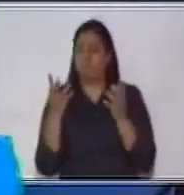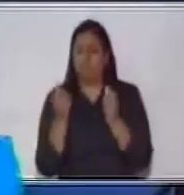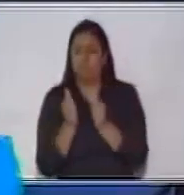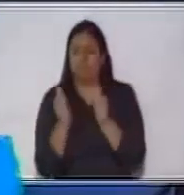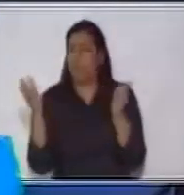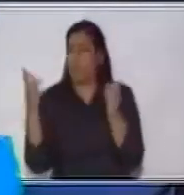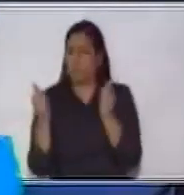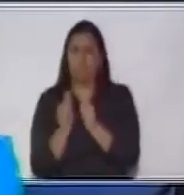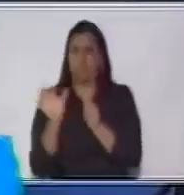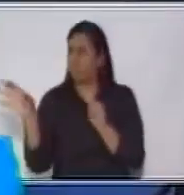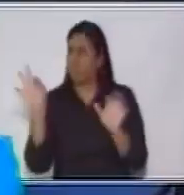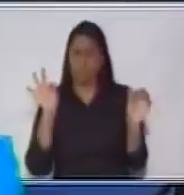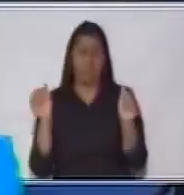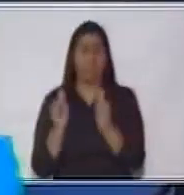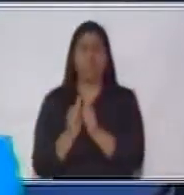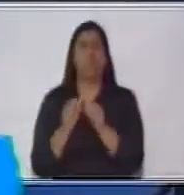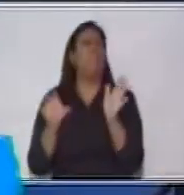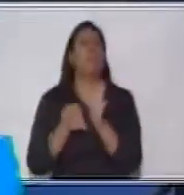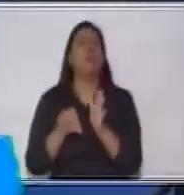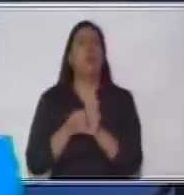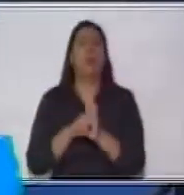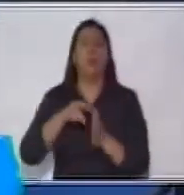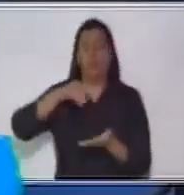ejemplo, queso.